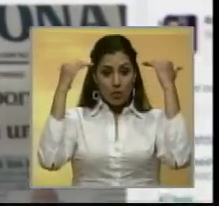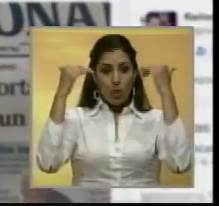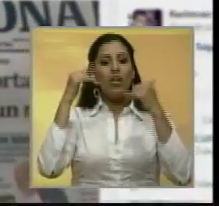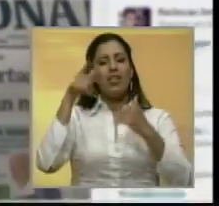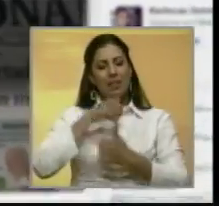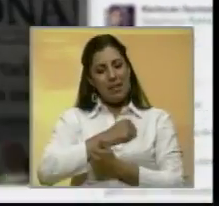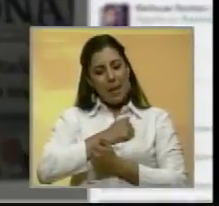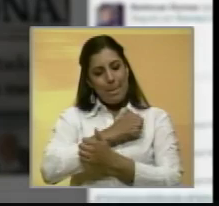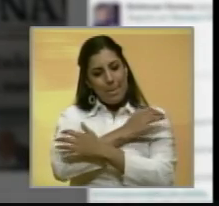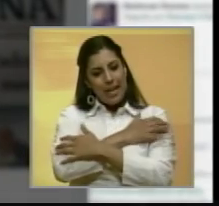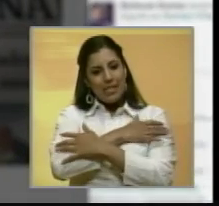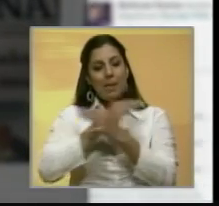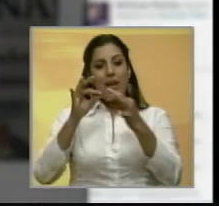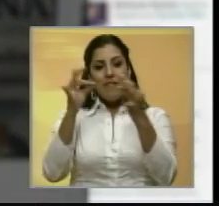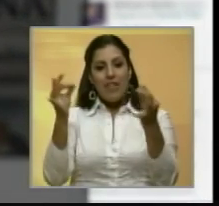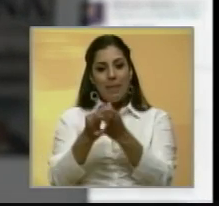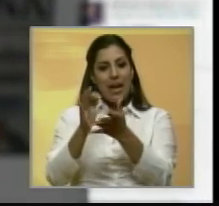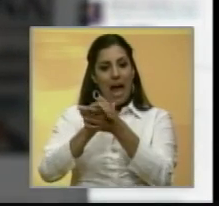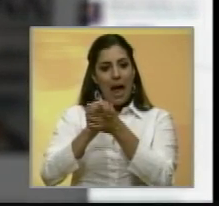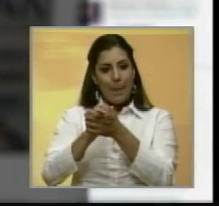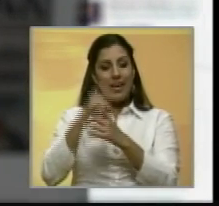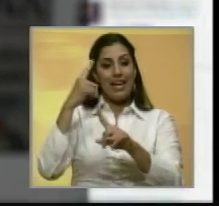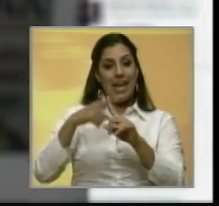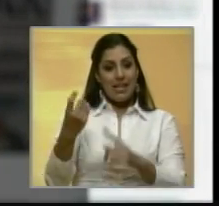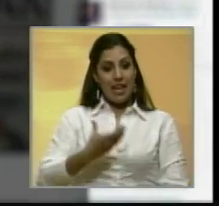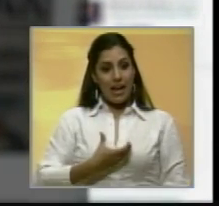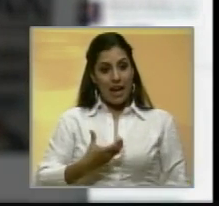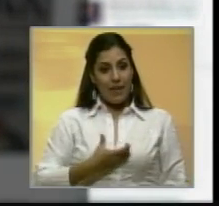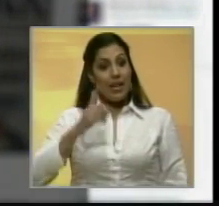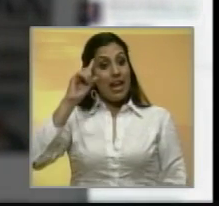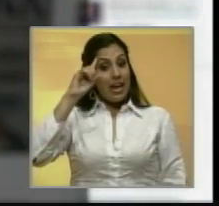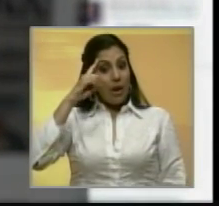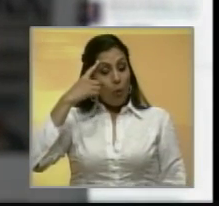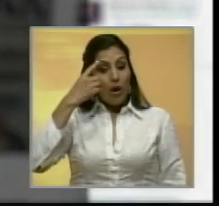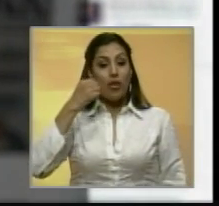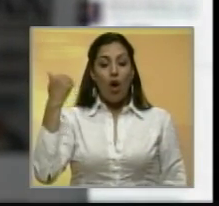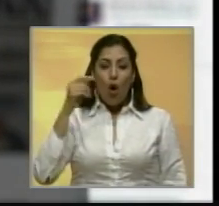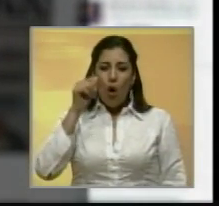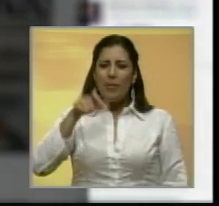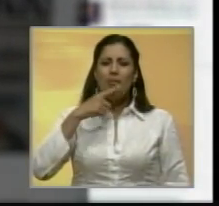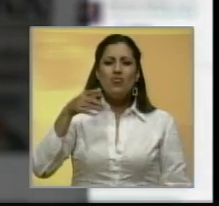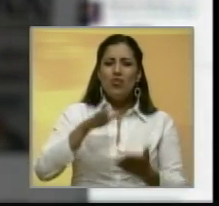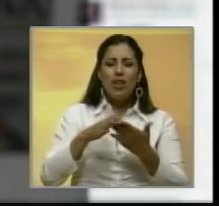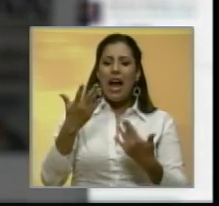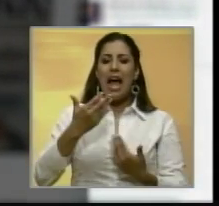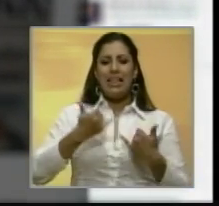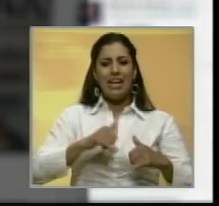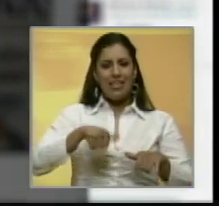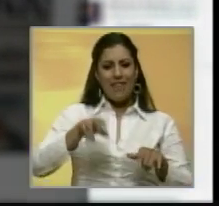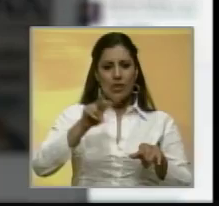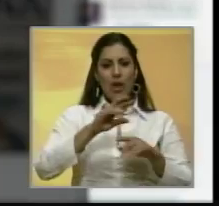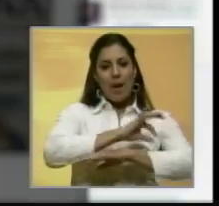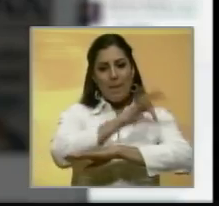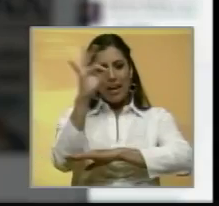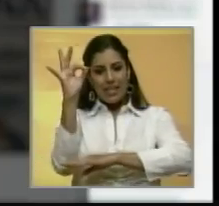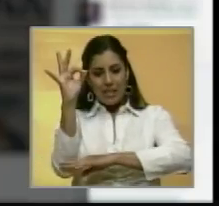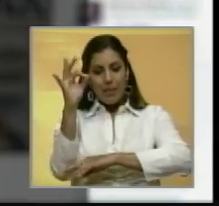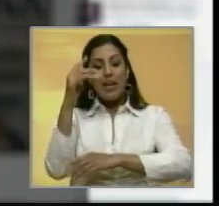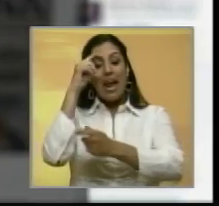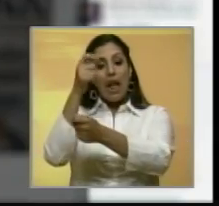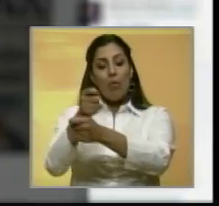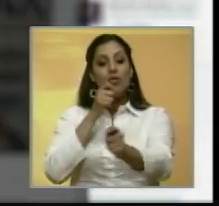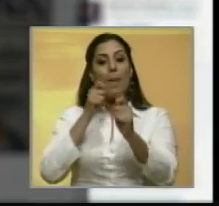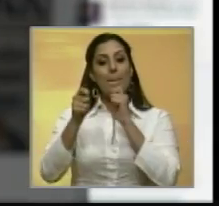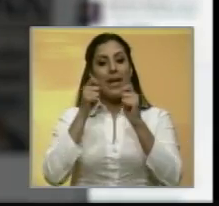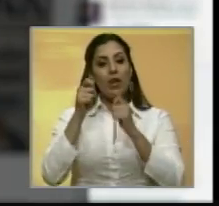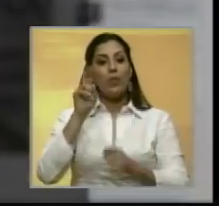sus condolencias a familiares y amigos del exalcalde. Recordemos que Alfredo Peña, oriundo de Barquisimeto, Estado Lara, se graduó de periodismo